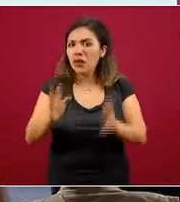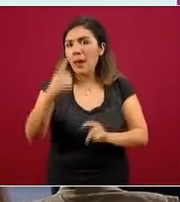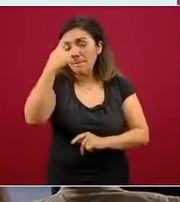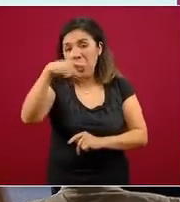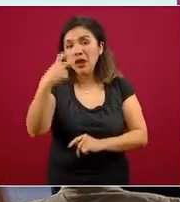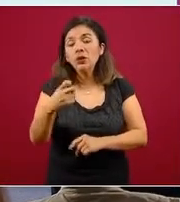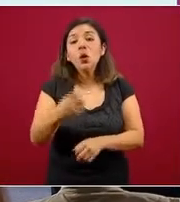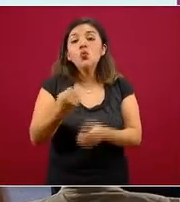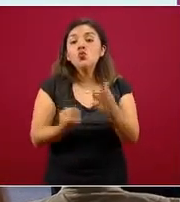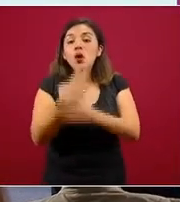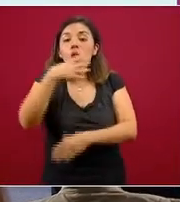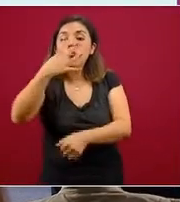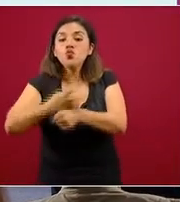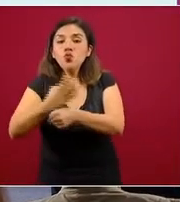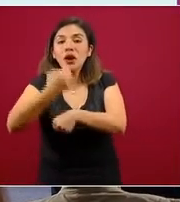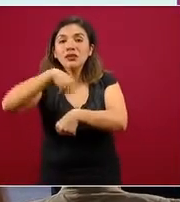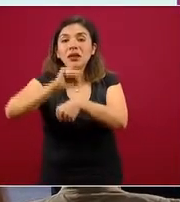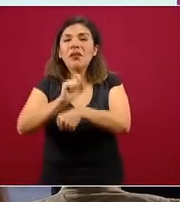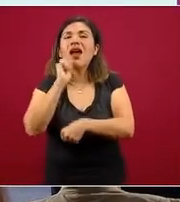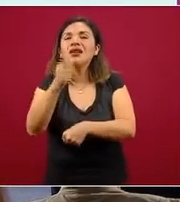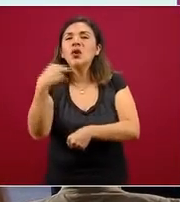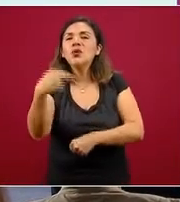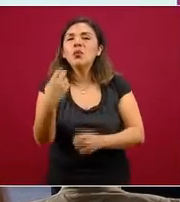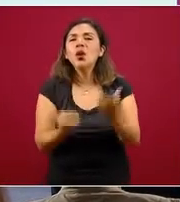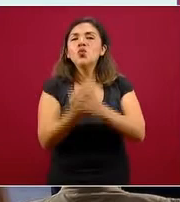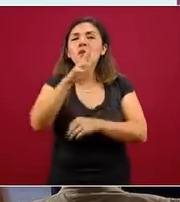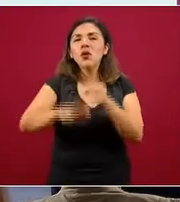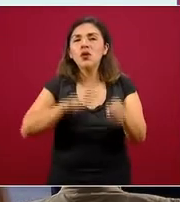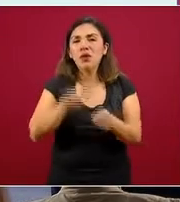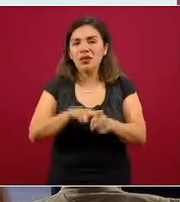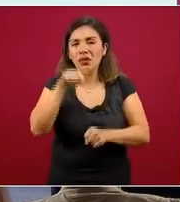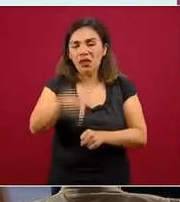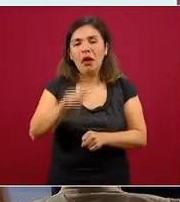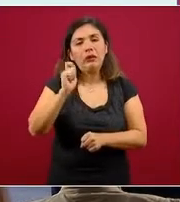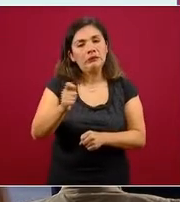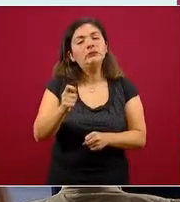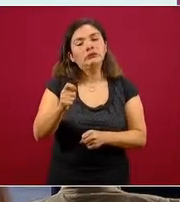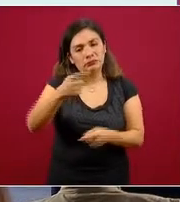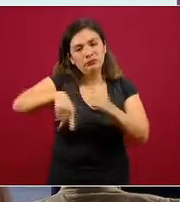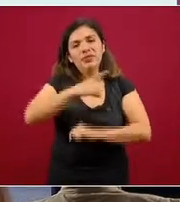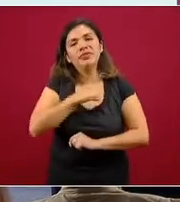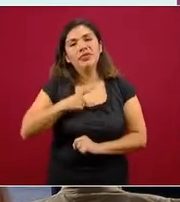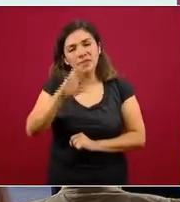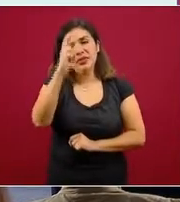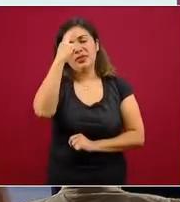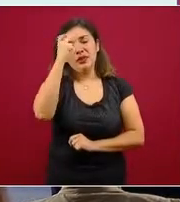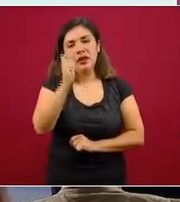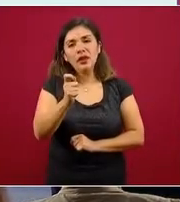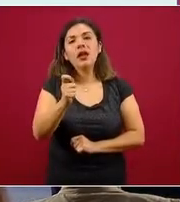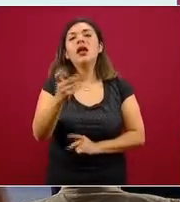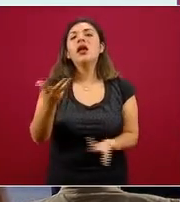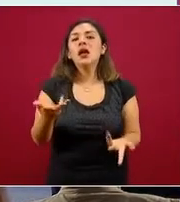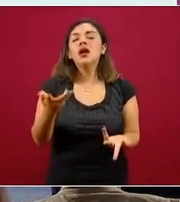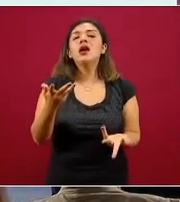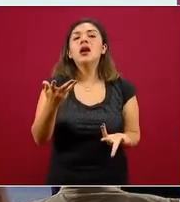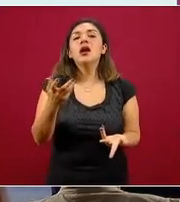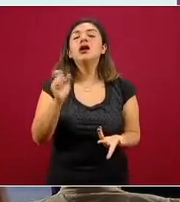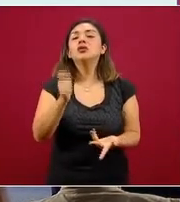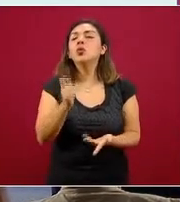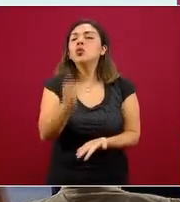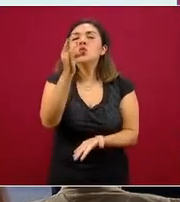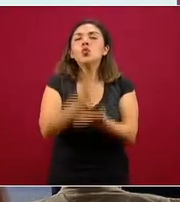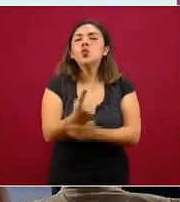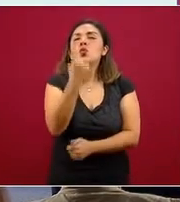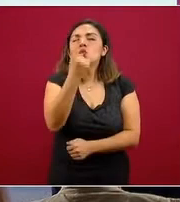ya cursando la 4ª semana de esta nueva normalidad, que es siempre bueno recordar que la